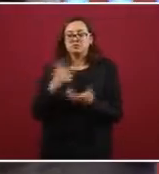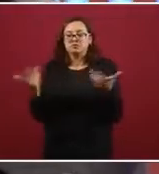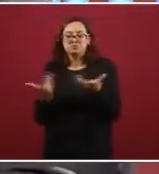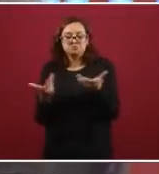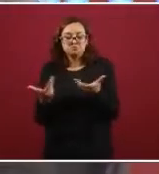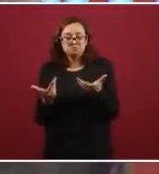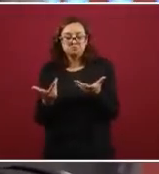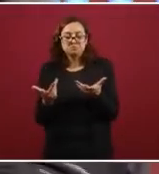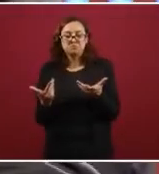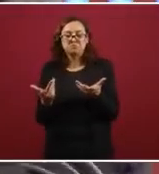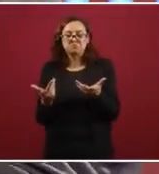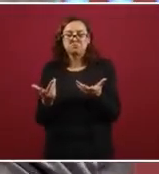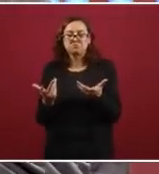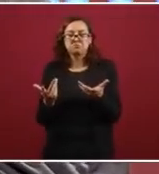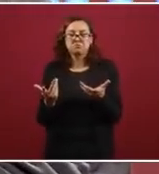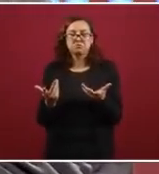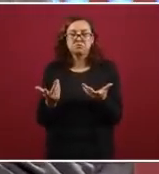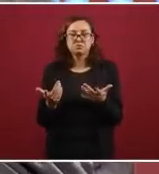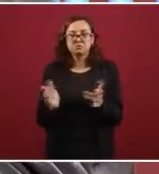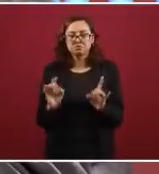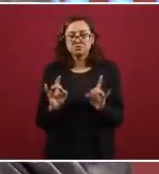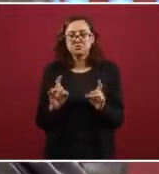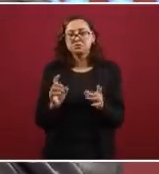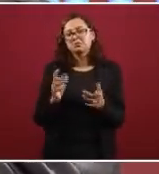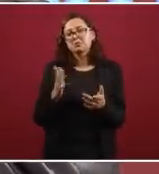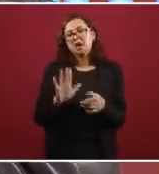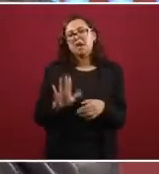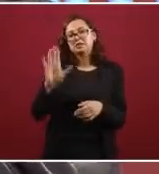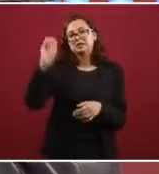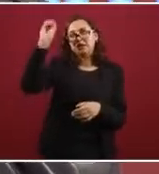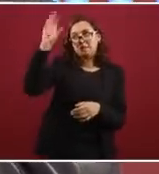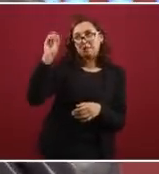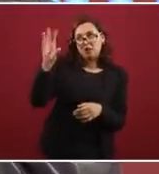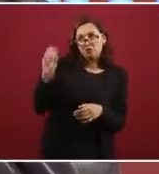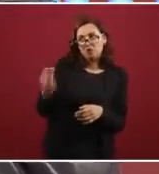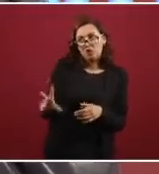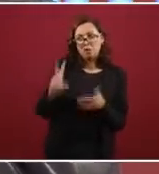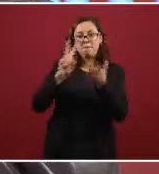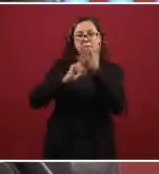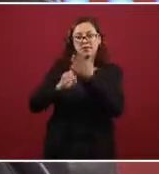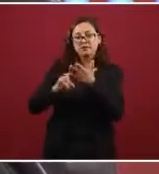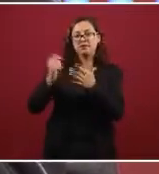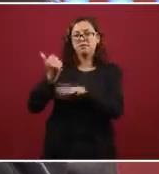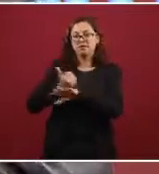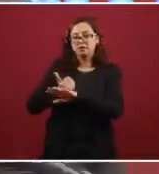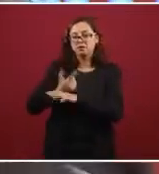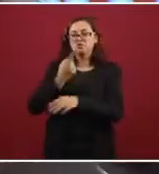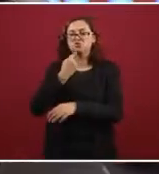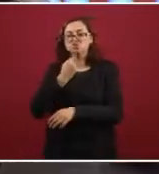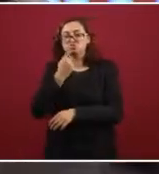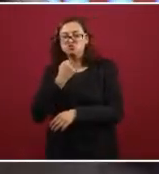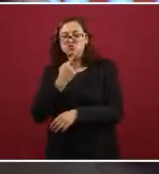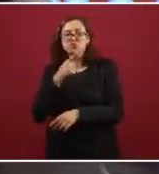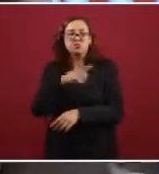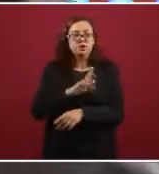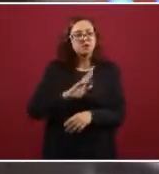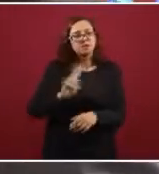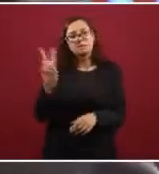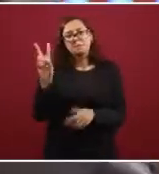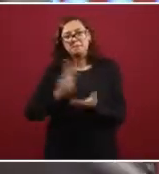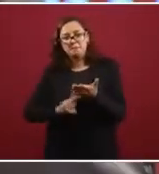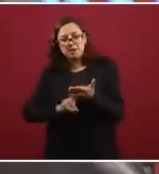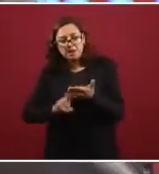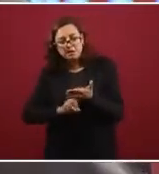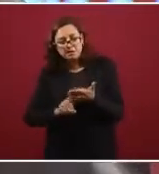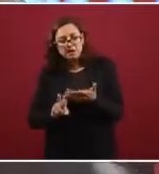tenemos elementos que nos preocupen, por ejemplo, si son ciudades que abiertamente han dicho no permitiremos este tipo de cosas aquí. Tenemos